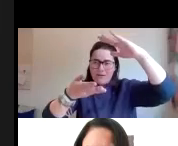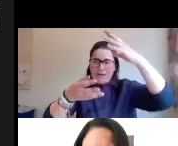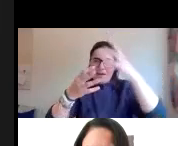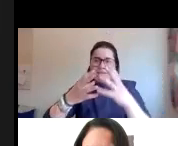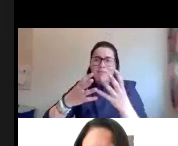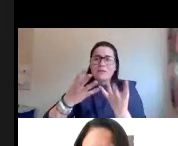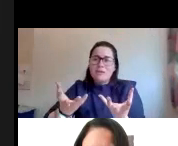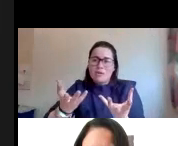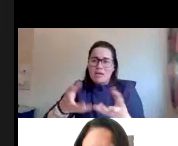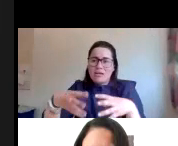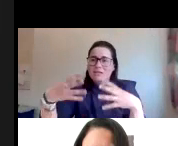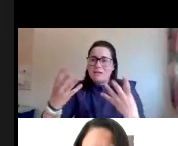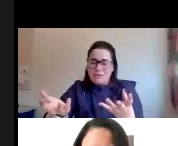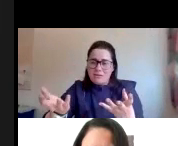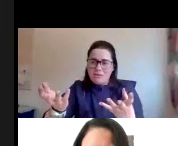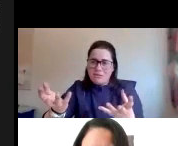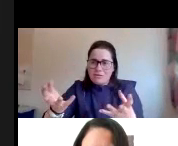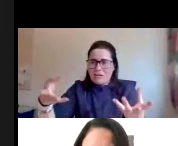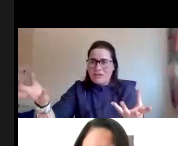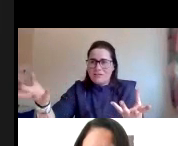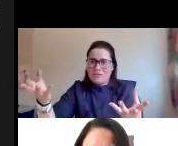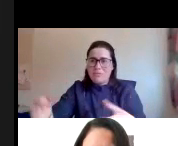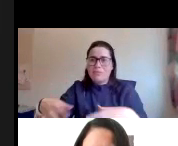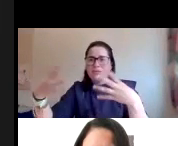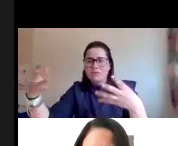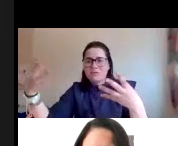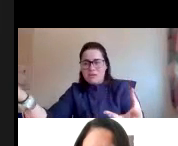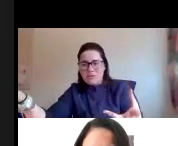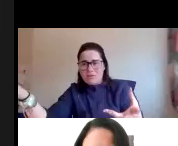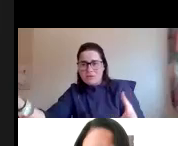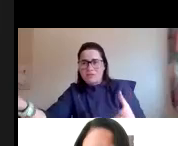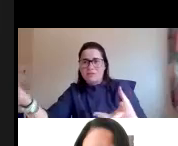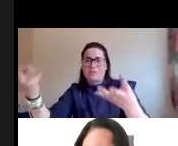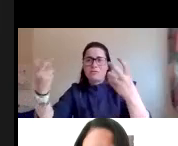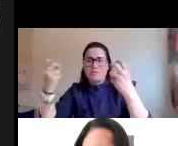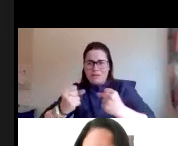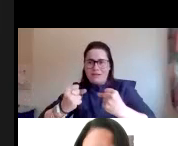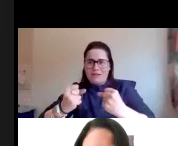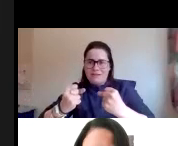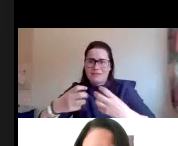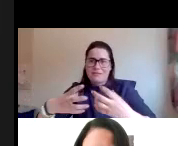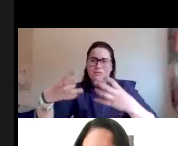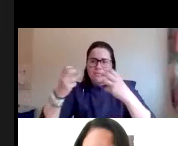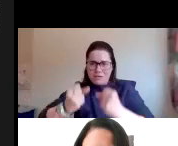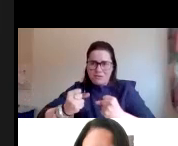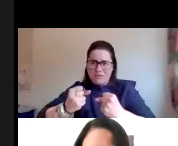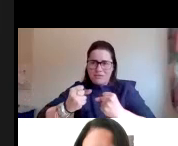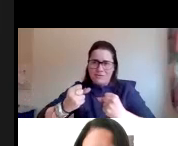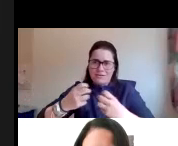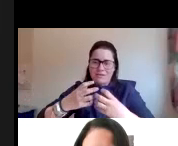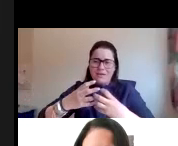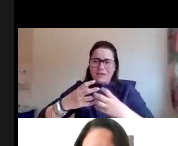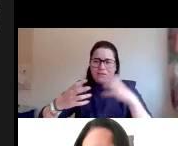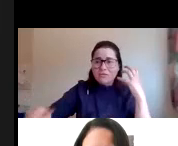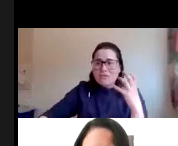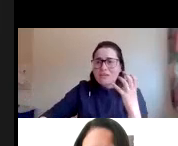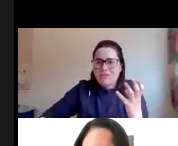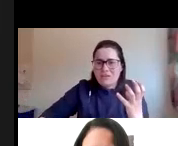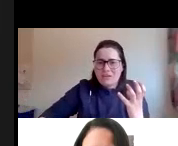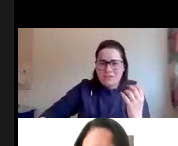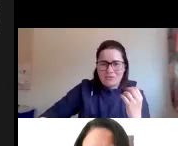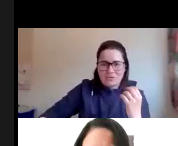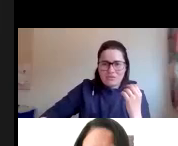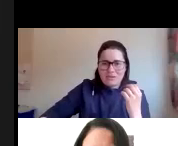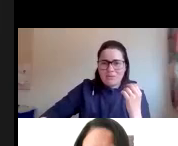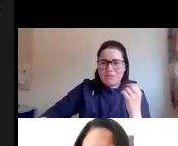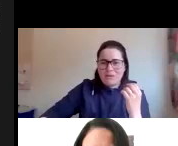fondo. Esta materia orgánica y sedimentos lo que hace son procesos aeróbicos que se consumen el oxígeno, ¿verdad? Eso